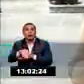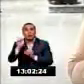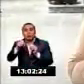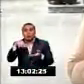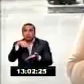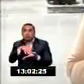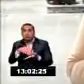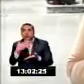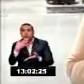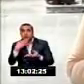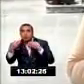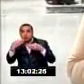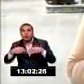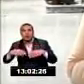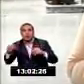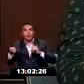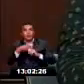Escuchemos.